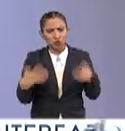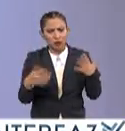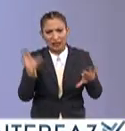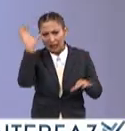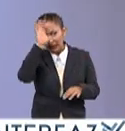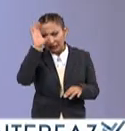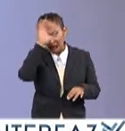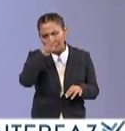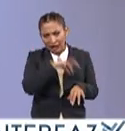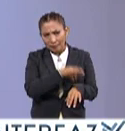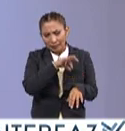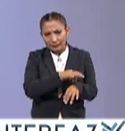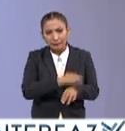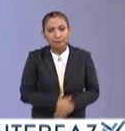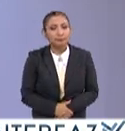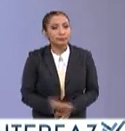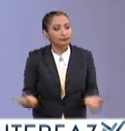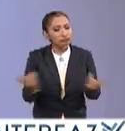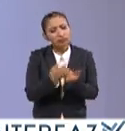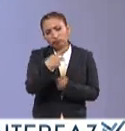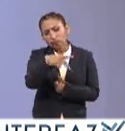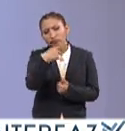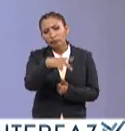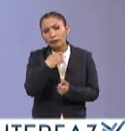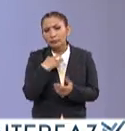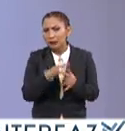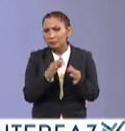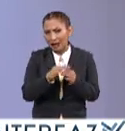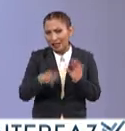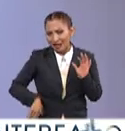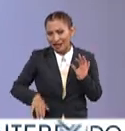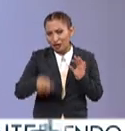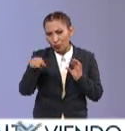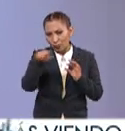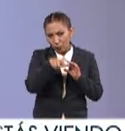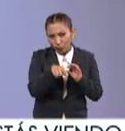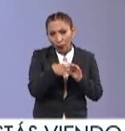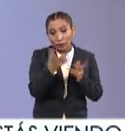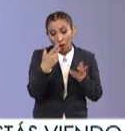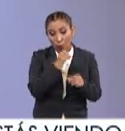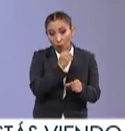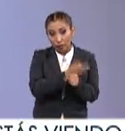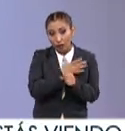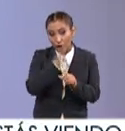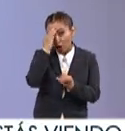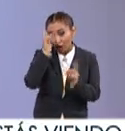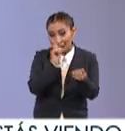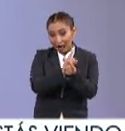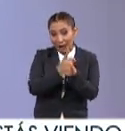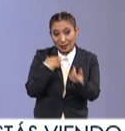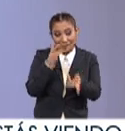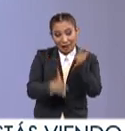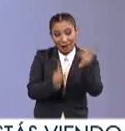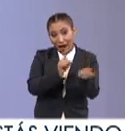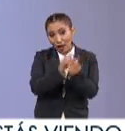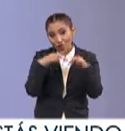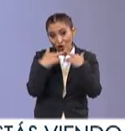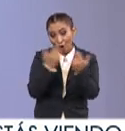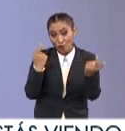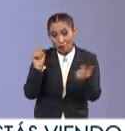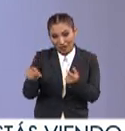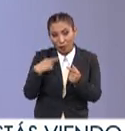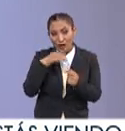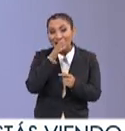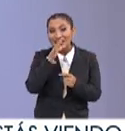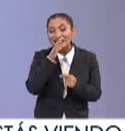de la ciencia, de la medicina, al igual que usted, y nos estaba platicando que además usted tuvo la oportunidad de conocerlos, platicar, estar reunidos con ellos